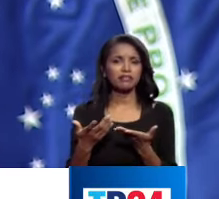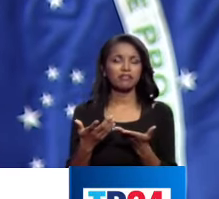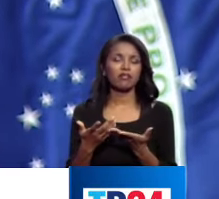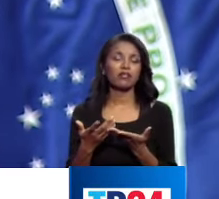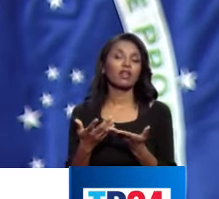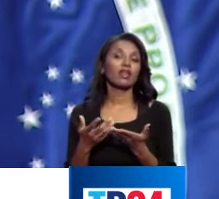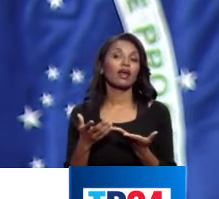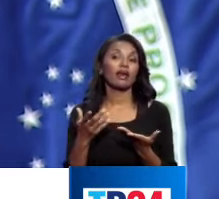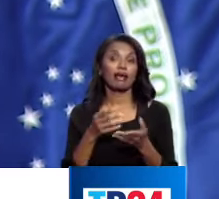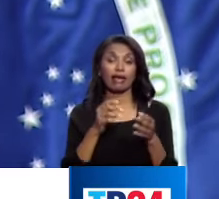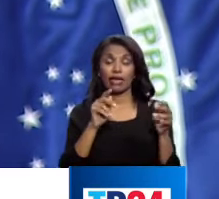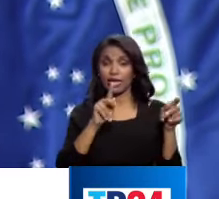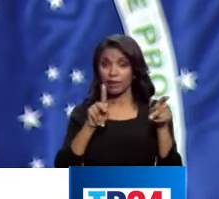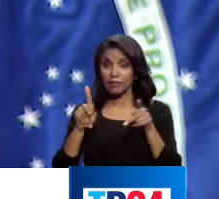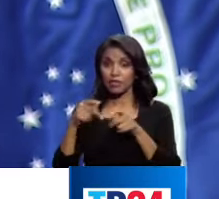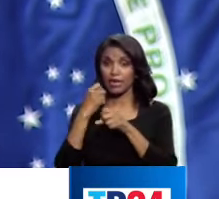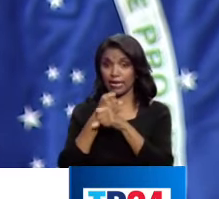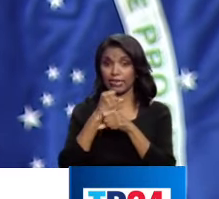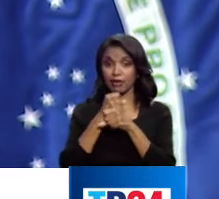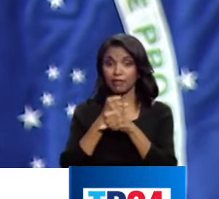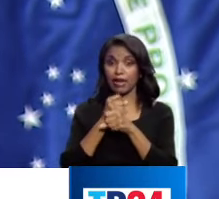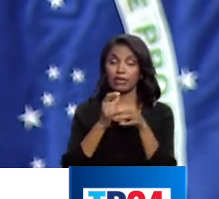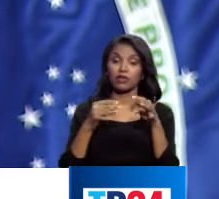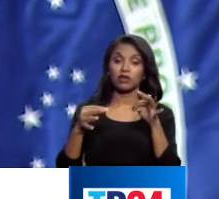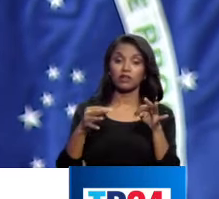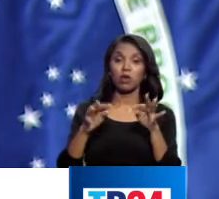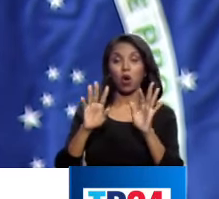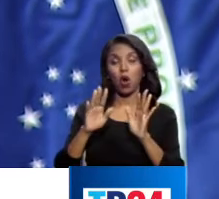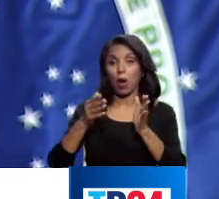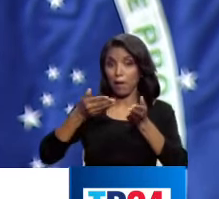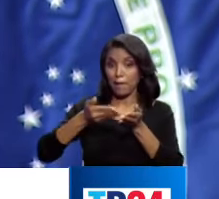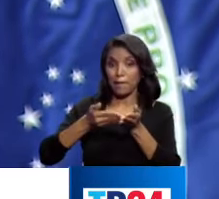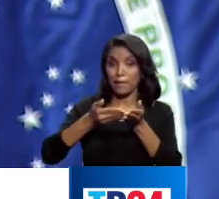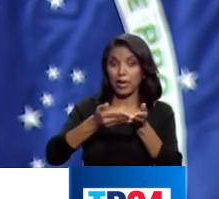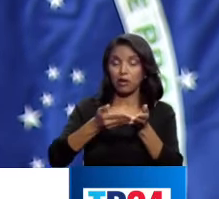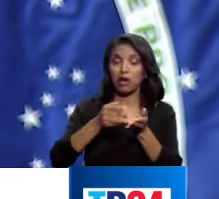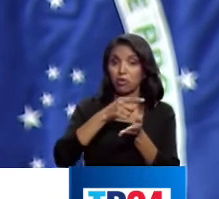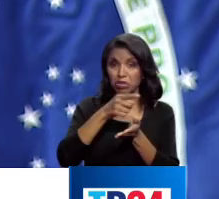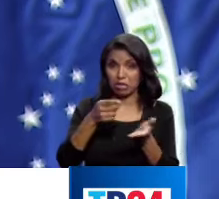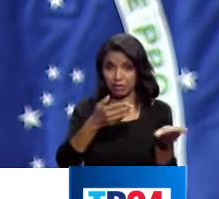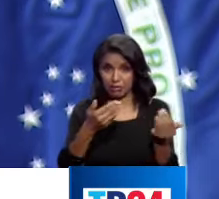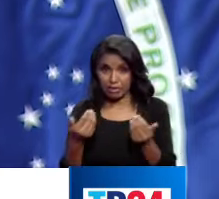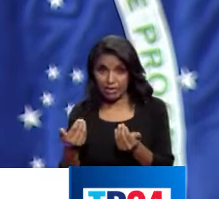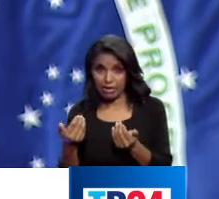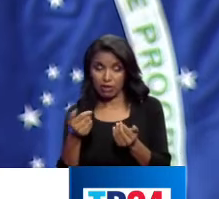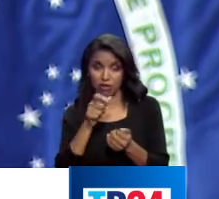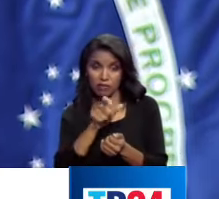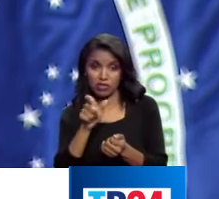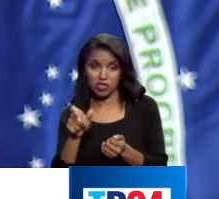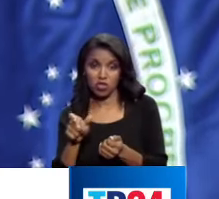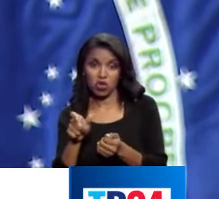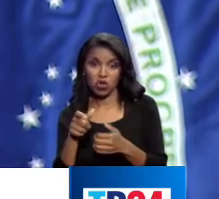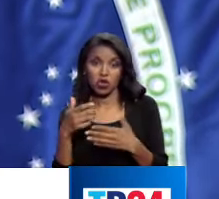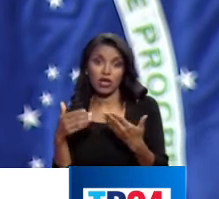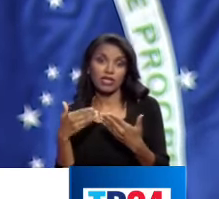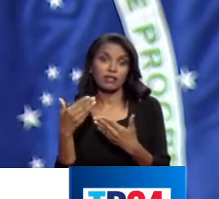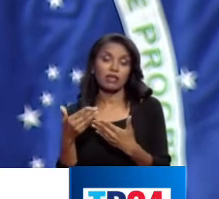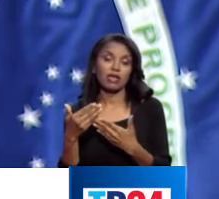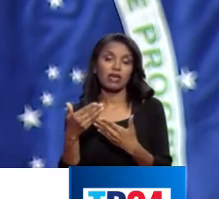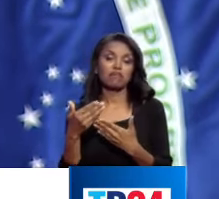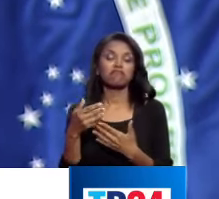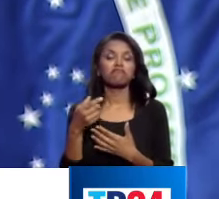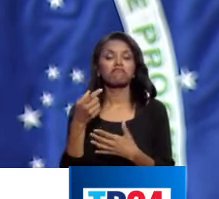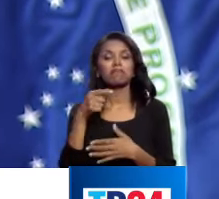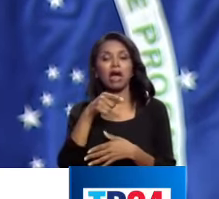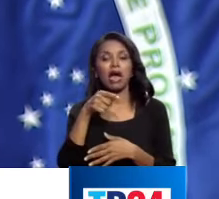le garantizamos a los tour operadores y a las líneas de crucero que cuando traigan a sus pasajeros a generar riqueza en el país, le vamos a